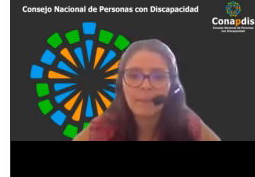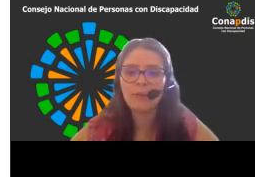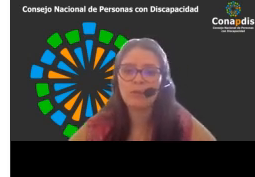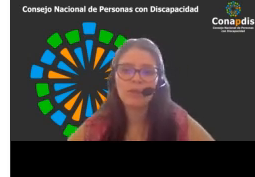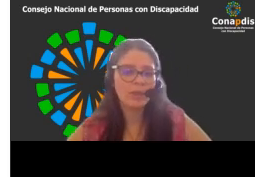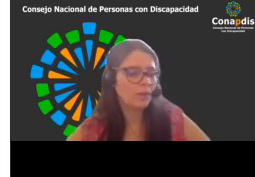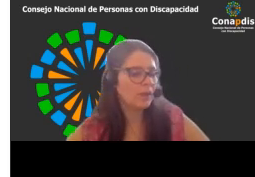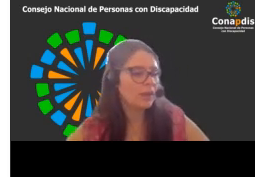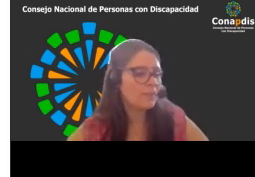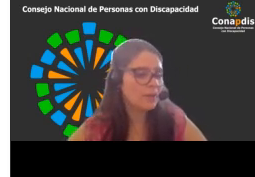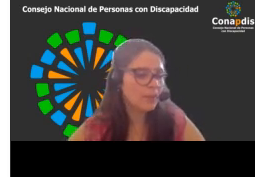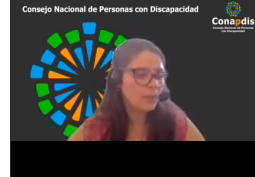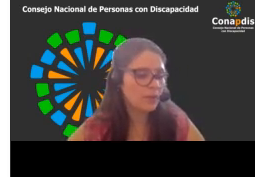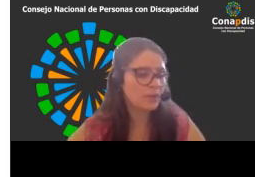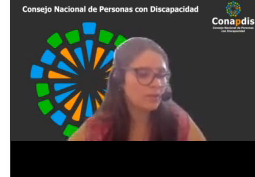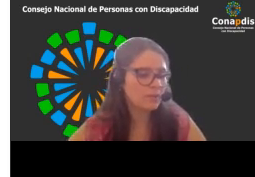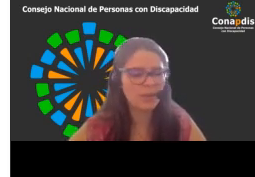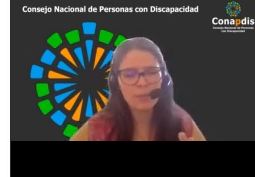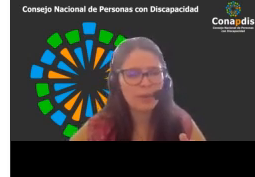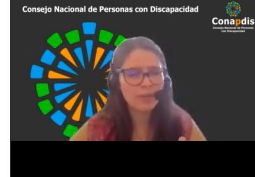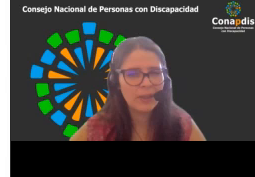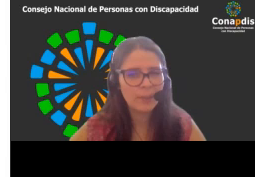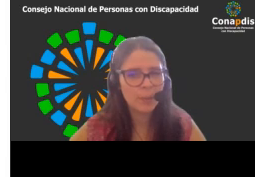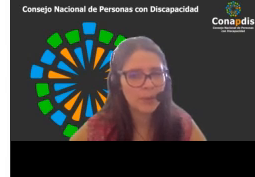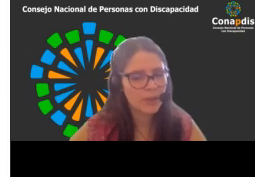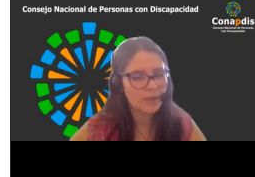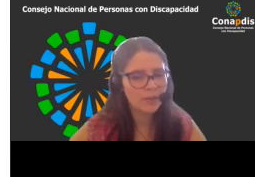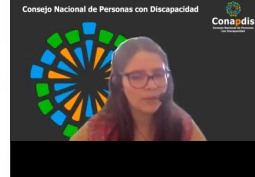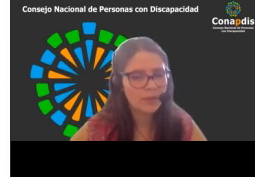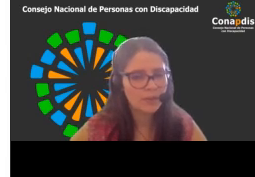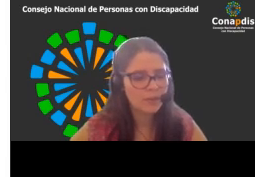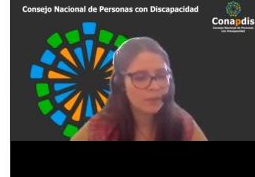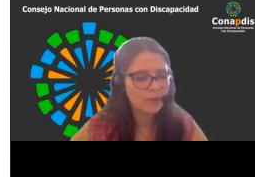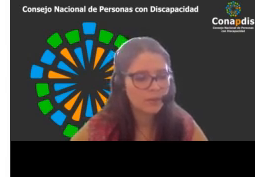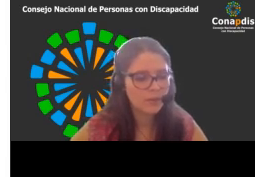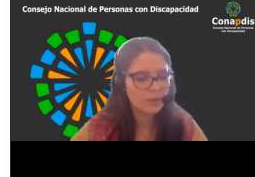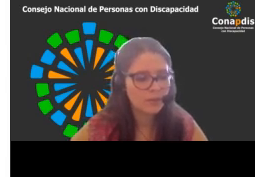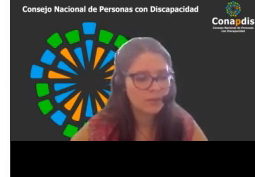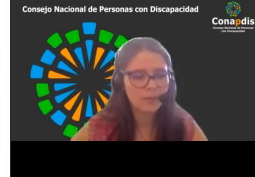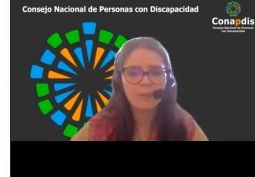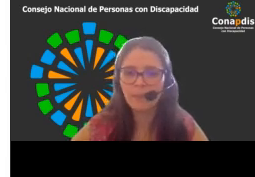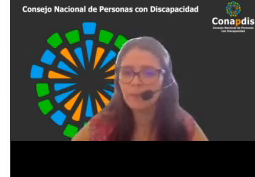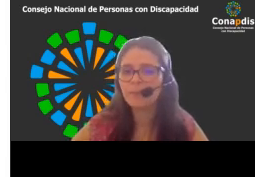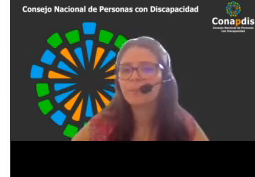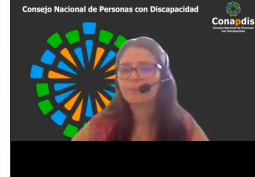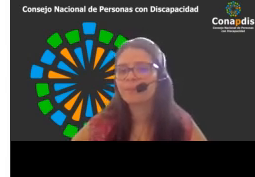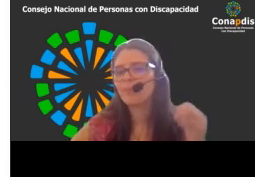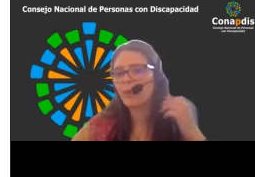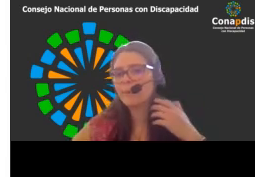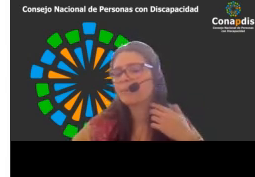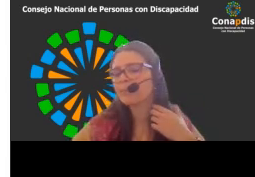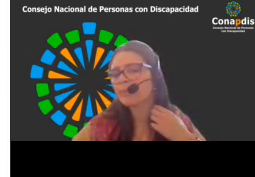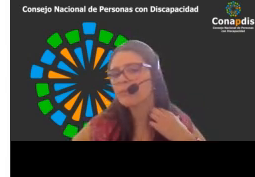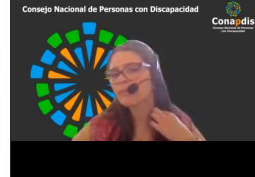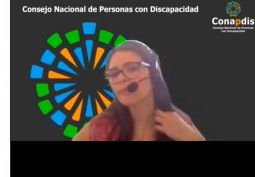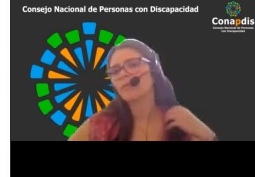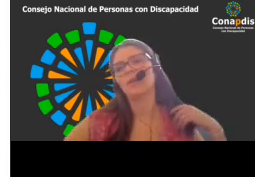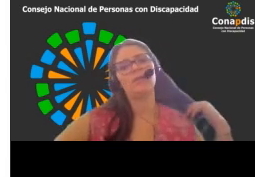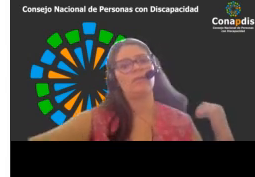Bueno no sé creo que hay más preguntas estamos bien Con el tiempo verdad podemos continuar sí adelante bueno